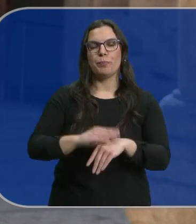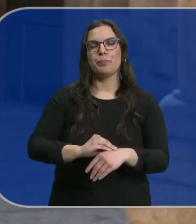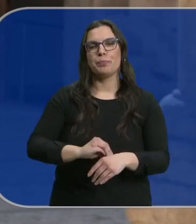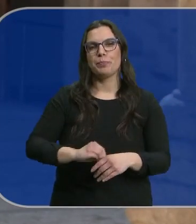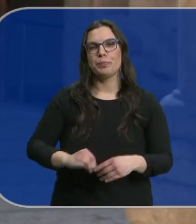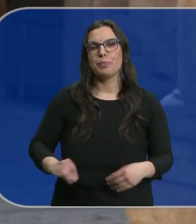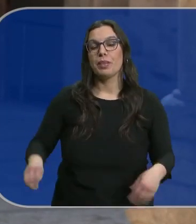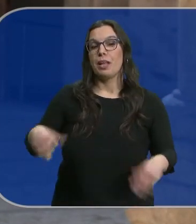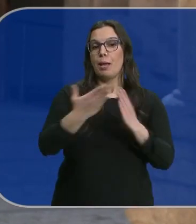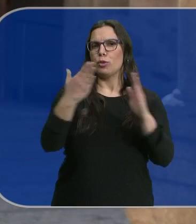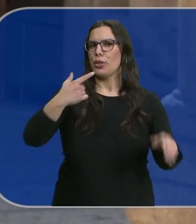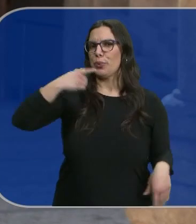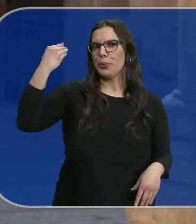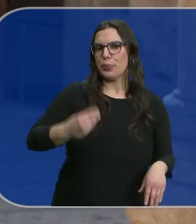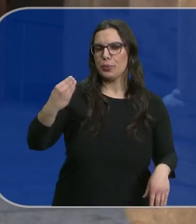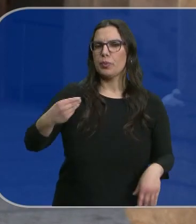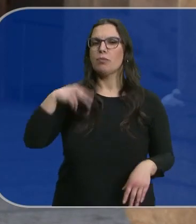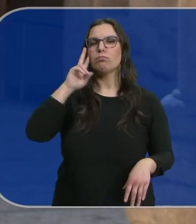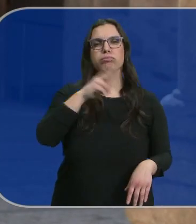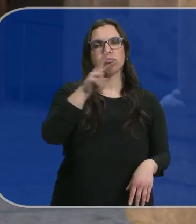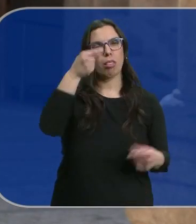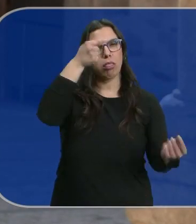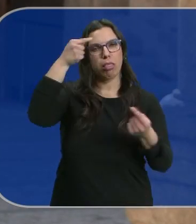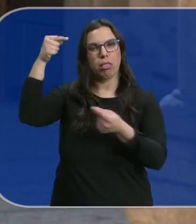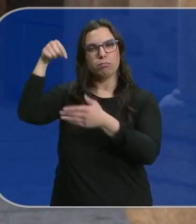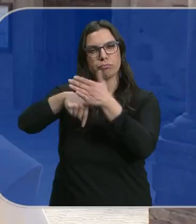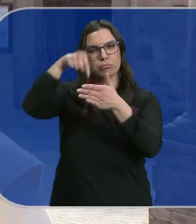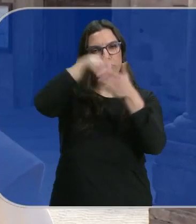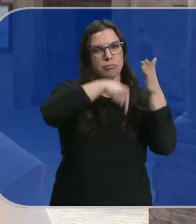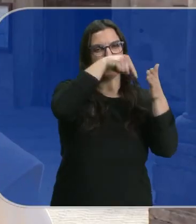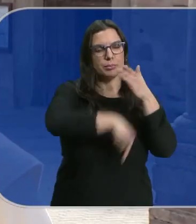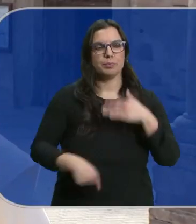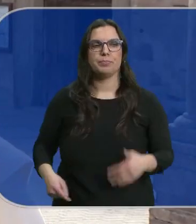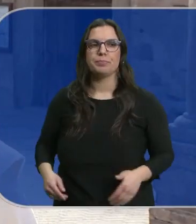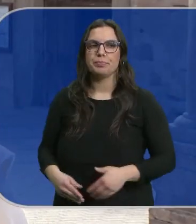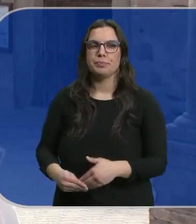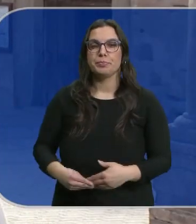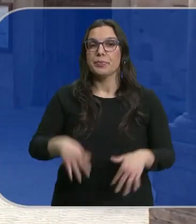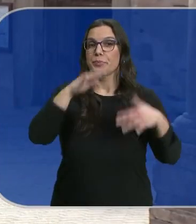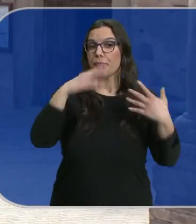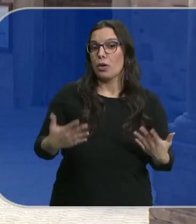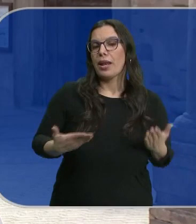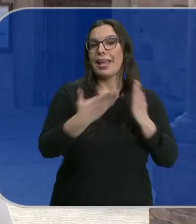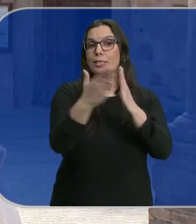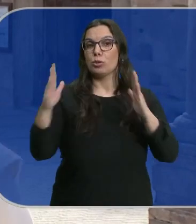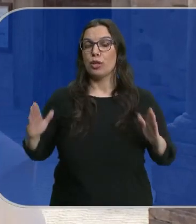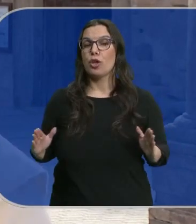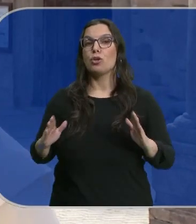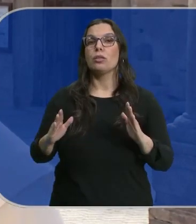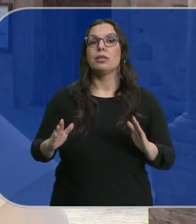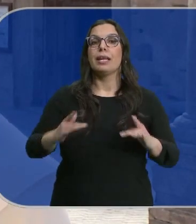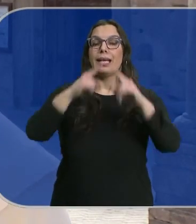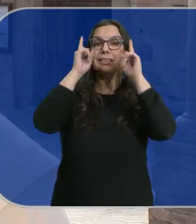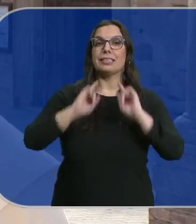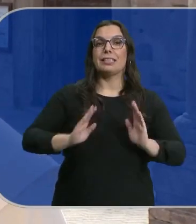muestra única que el presidente ha recorrido con toda minuciosidad. Y ahora es la exposición Teresa de Jesús, Mujer